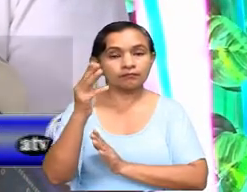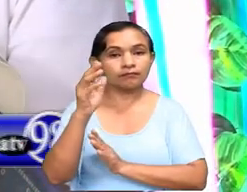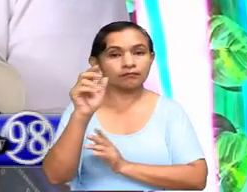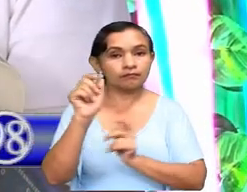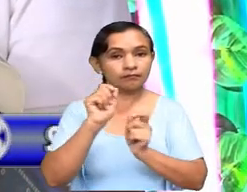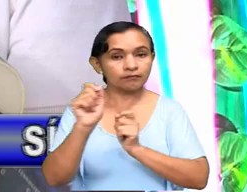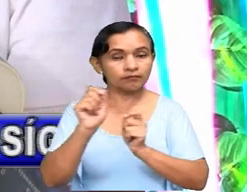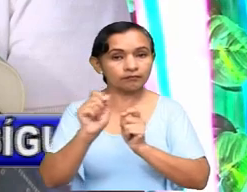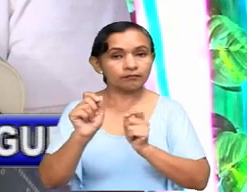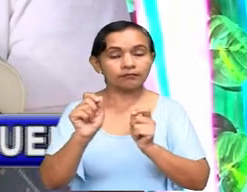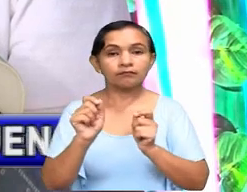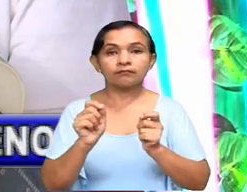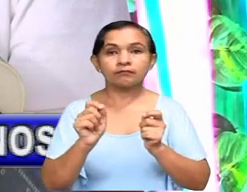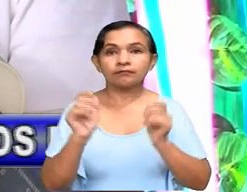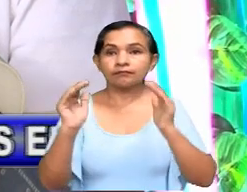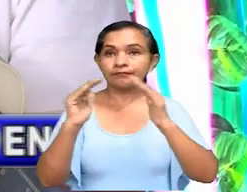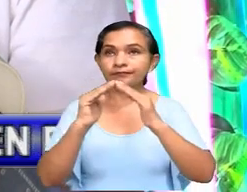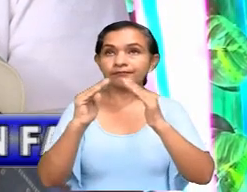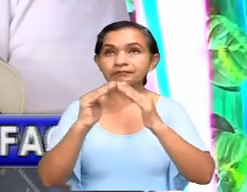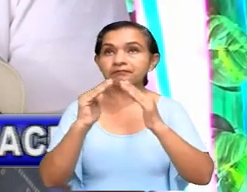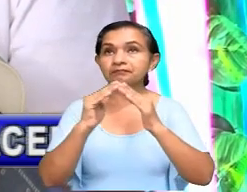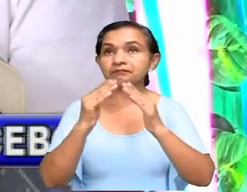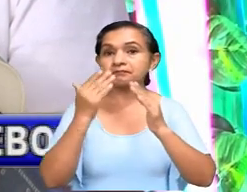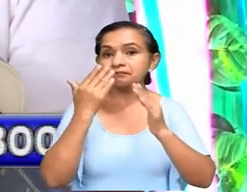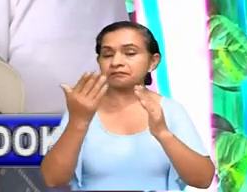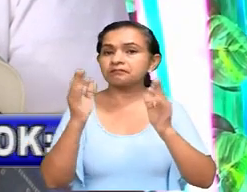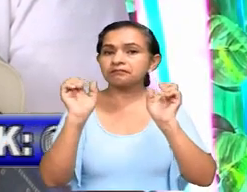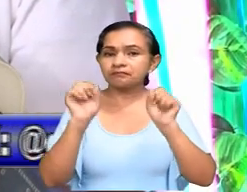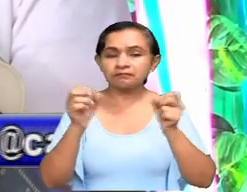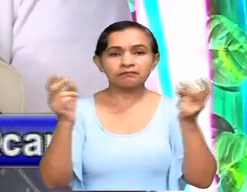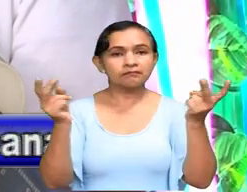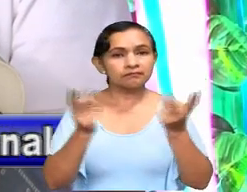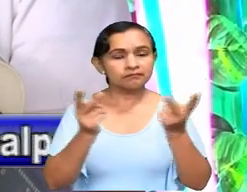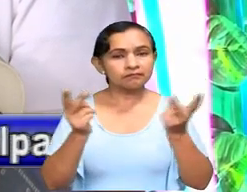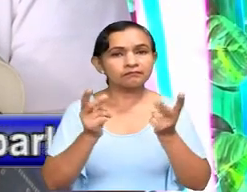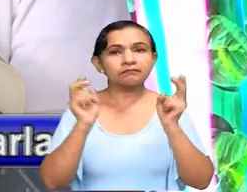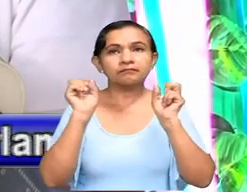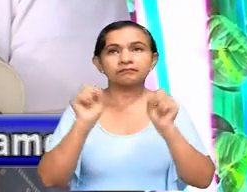$5,999. Son viviendas funcionales, habitables, ¿verdad?